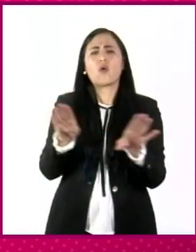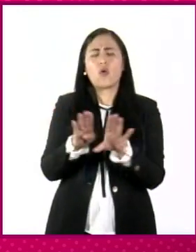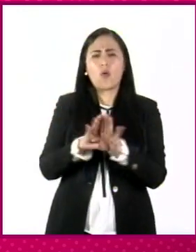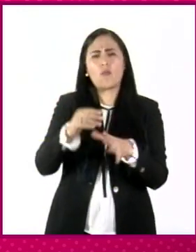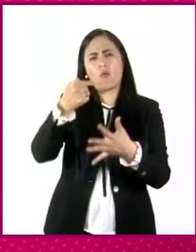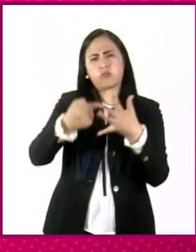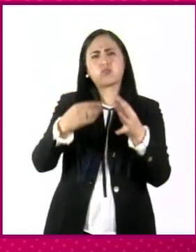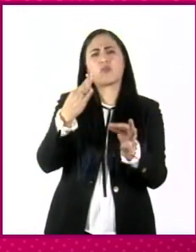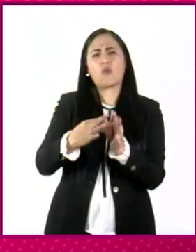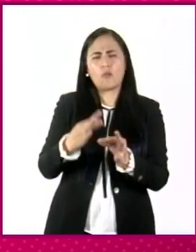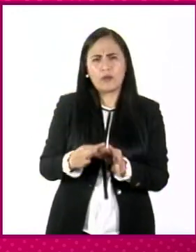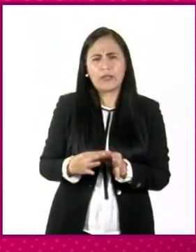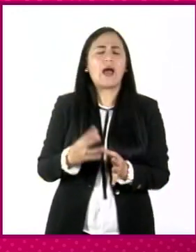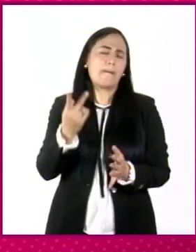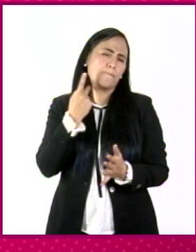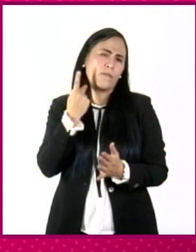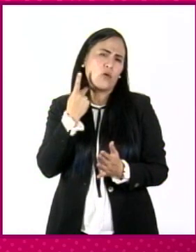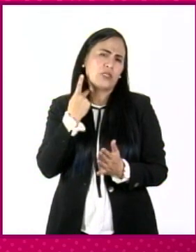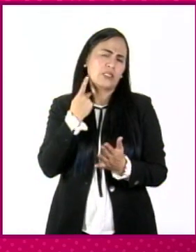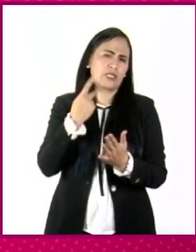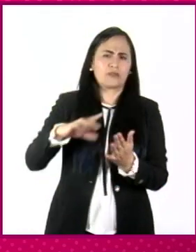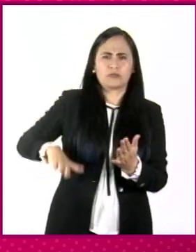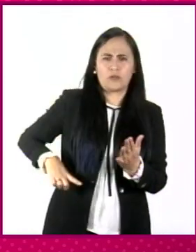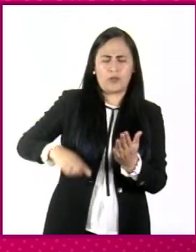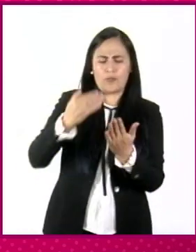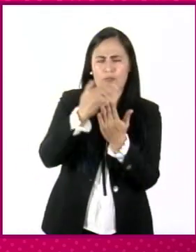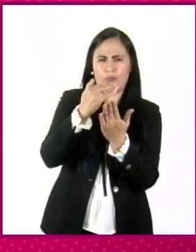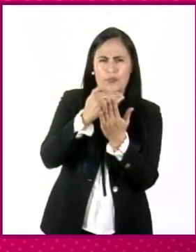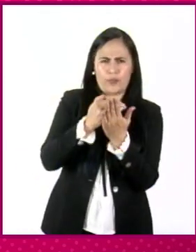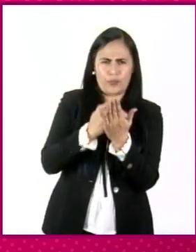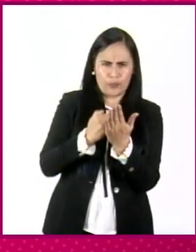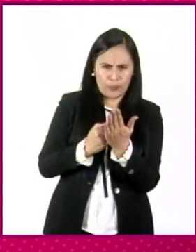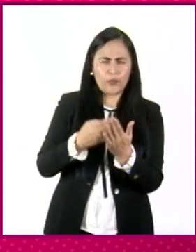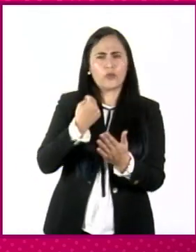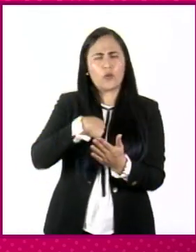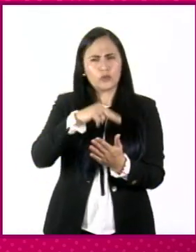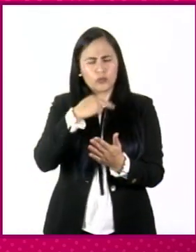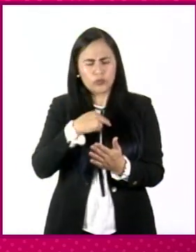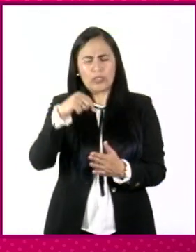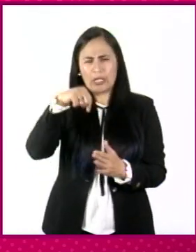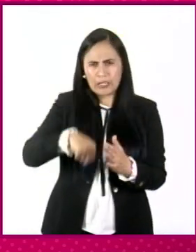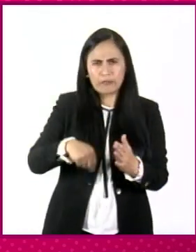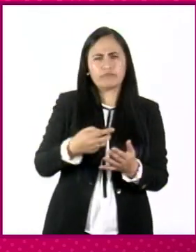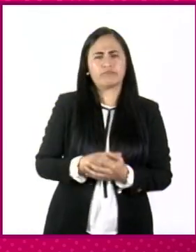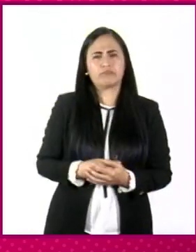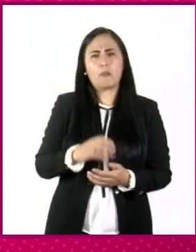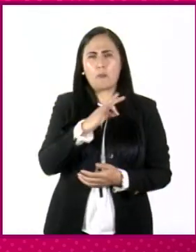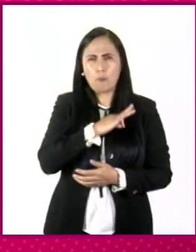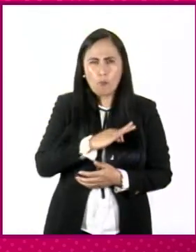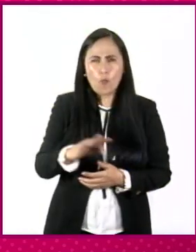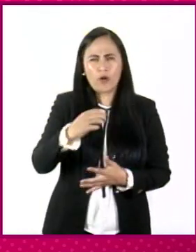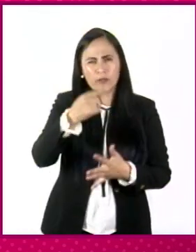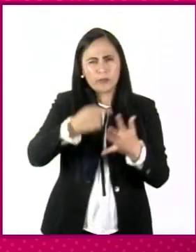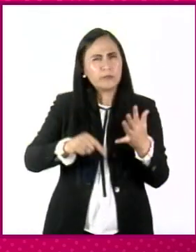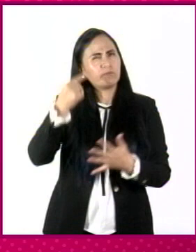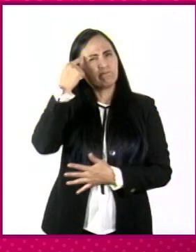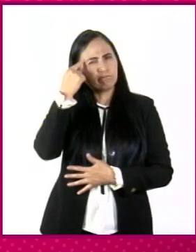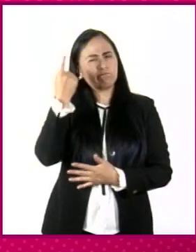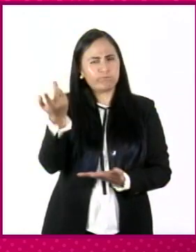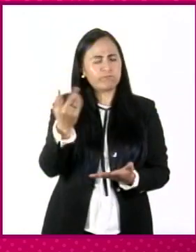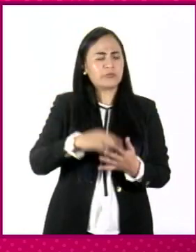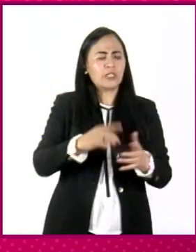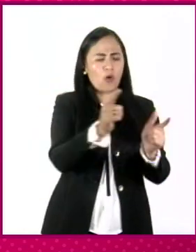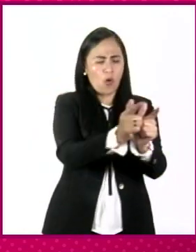través de las políticas públicas, que tenemos este espacio de confluencia donde, pues digamos, una masa crítica importante